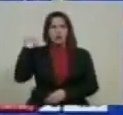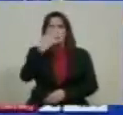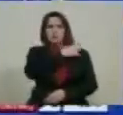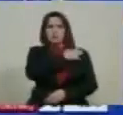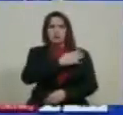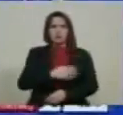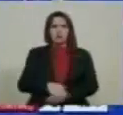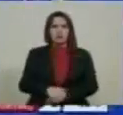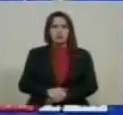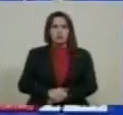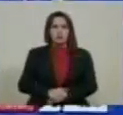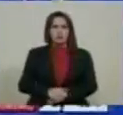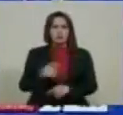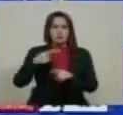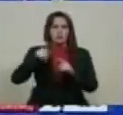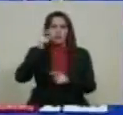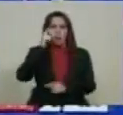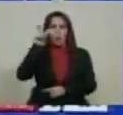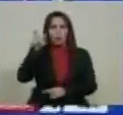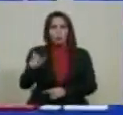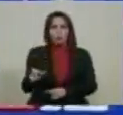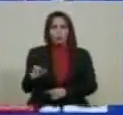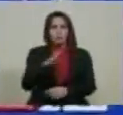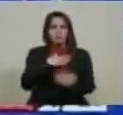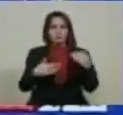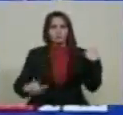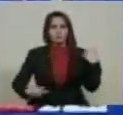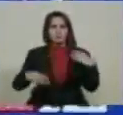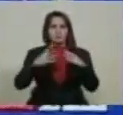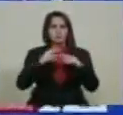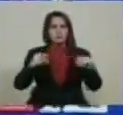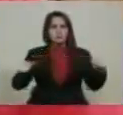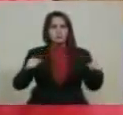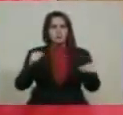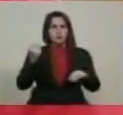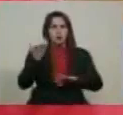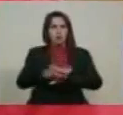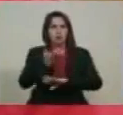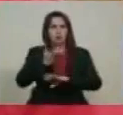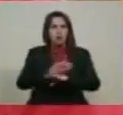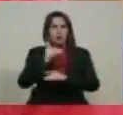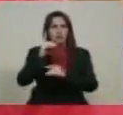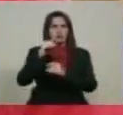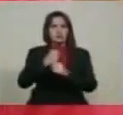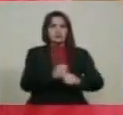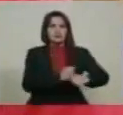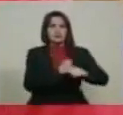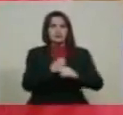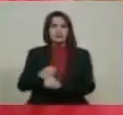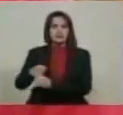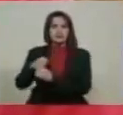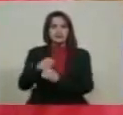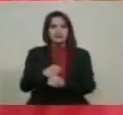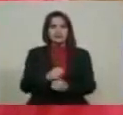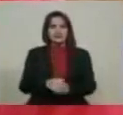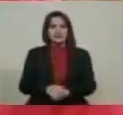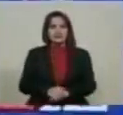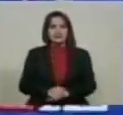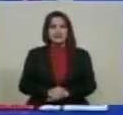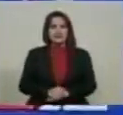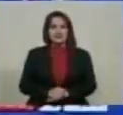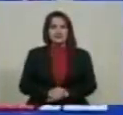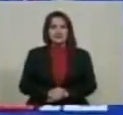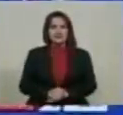Compañero Julio Chávez, vicepresidente territorial de Monagas y del Tamacuro. Y el